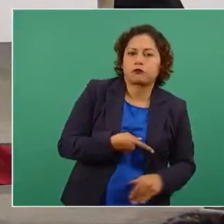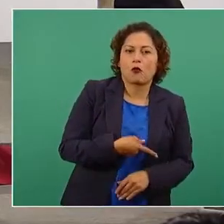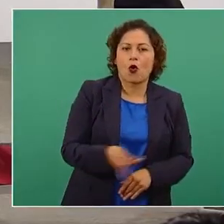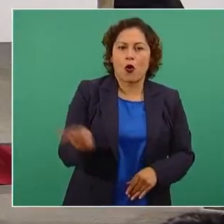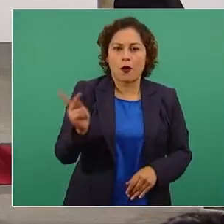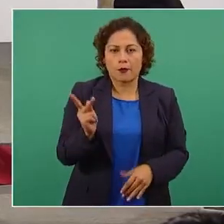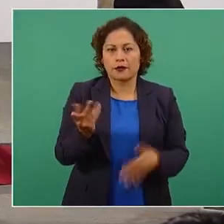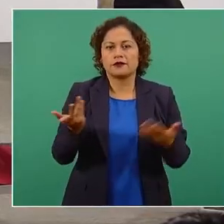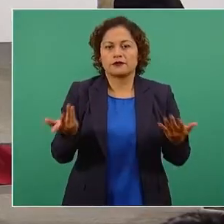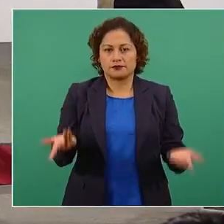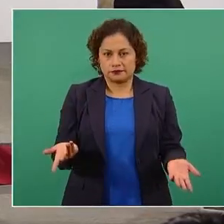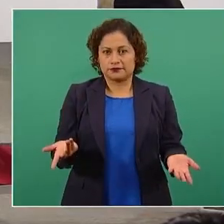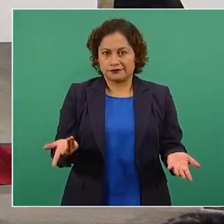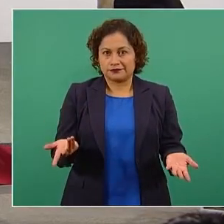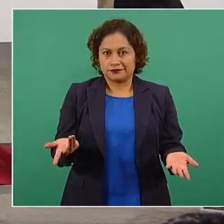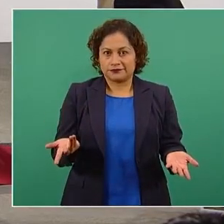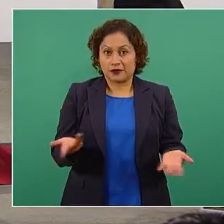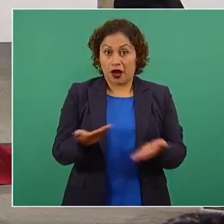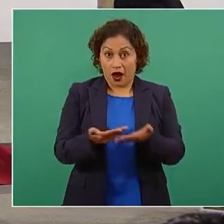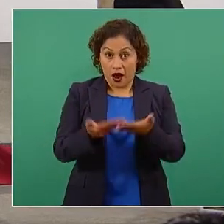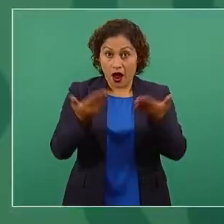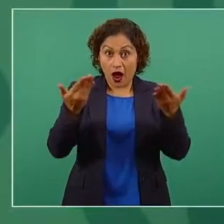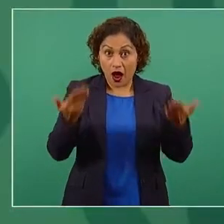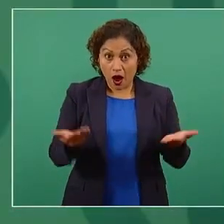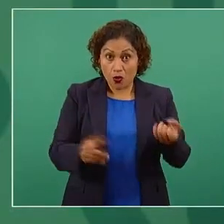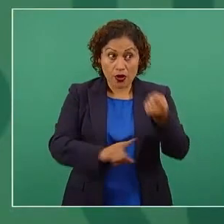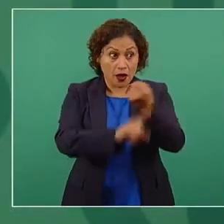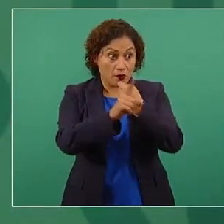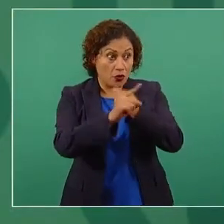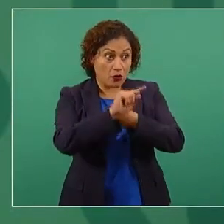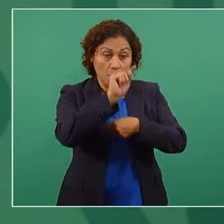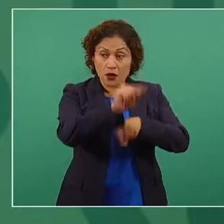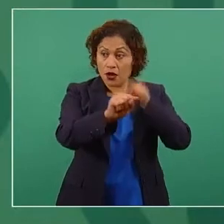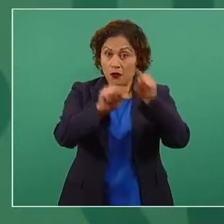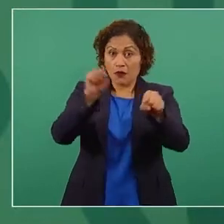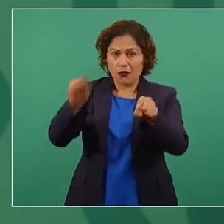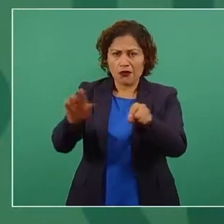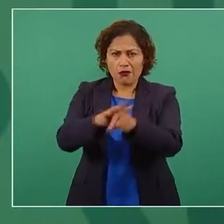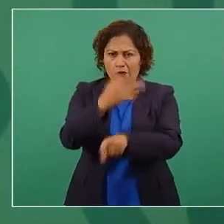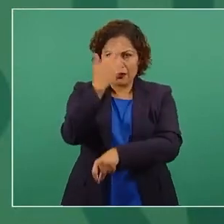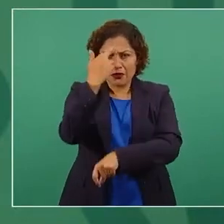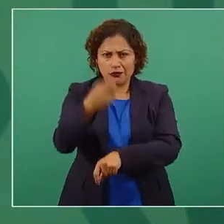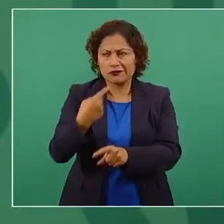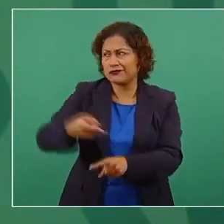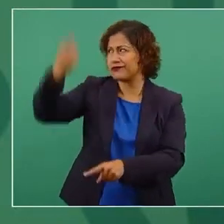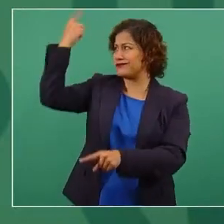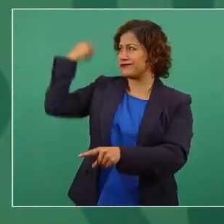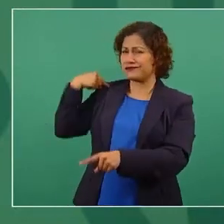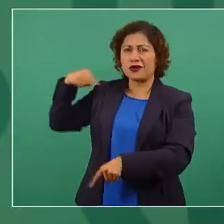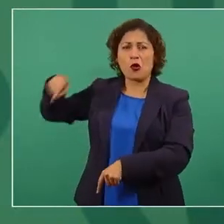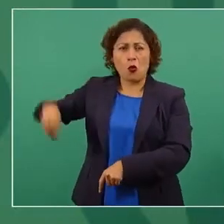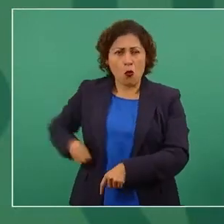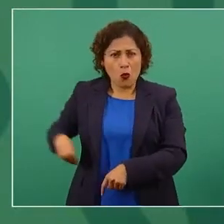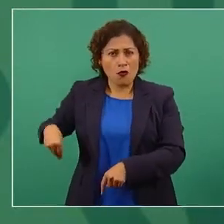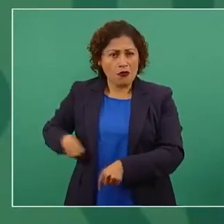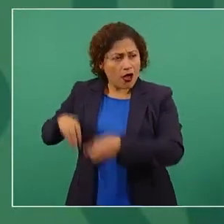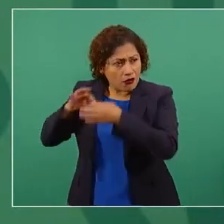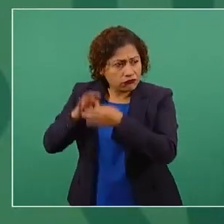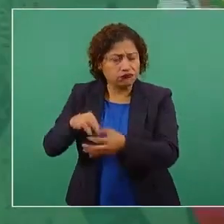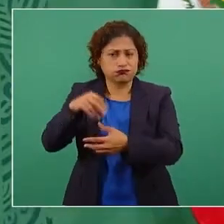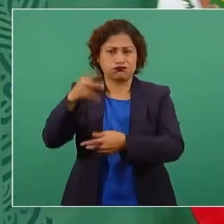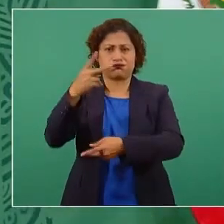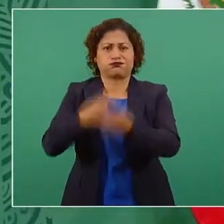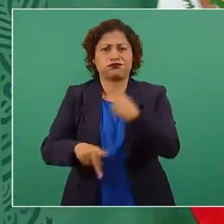Muchos de los problemas actuales vienen de eso, de esa monstruosa desigualdad económica y social,